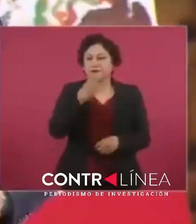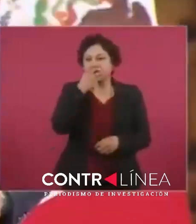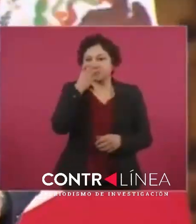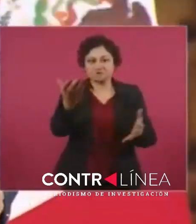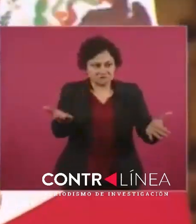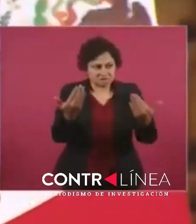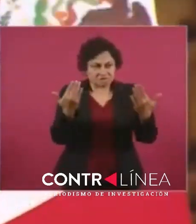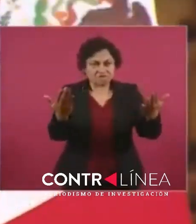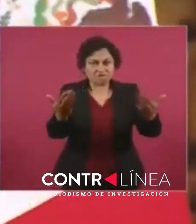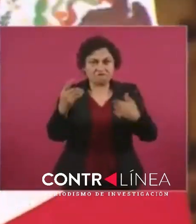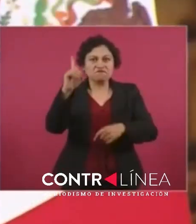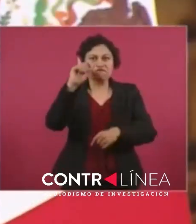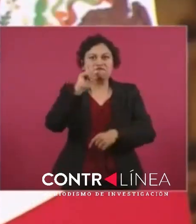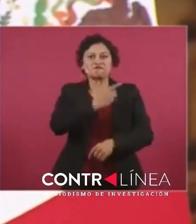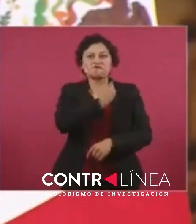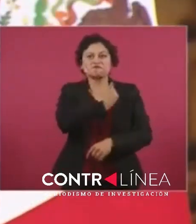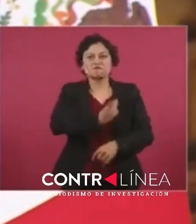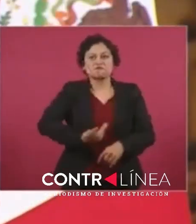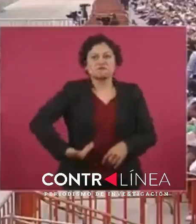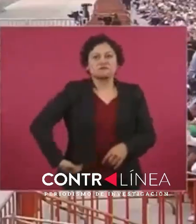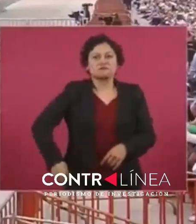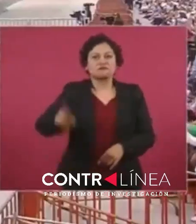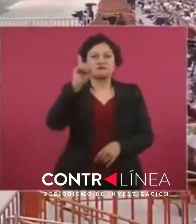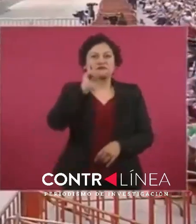Presidenta, presidenta,